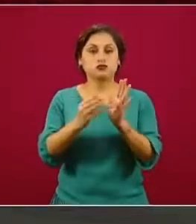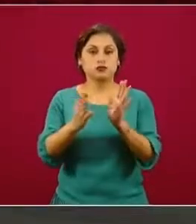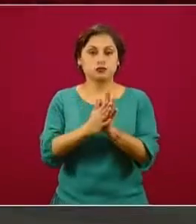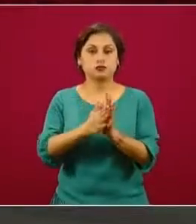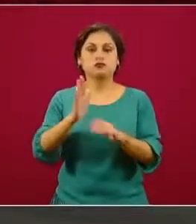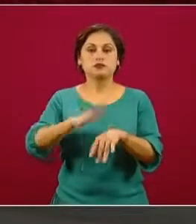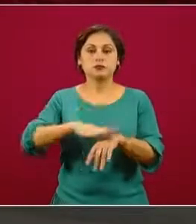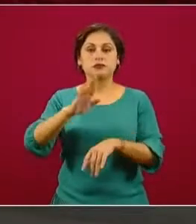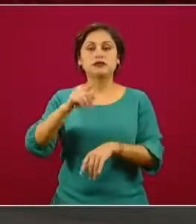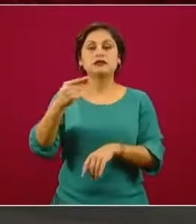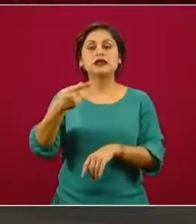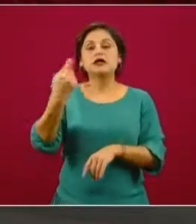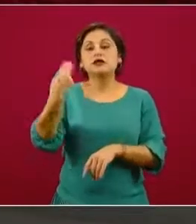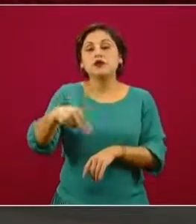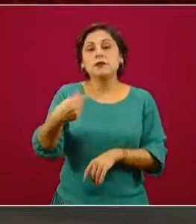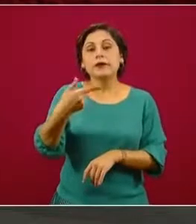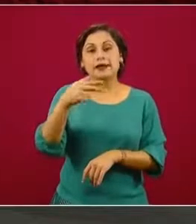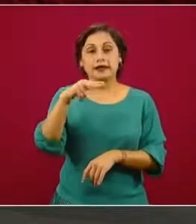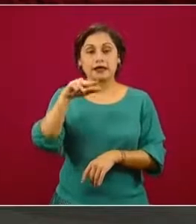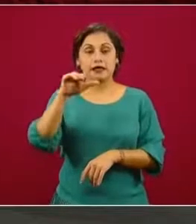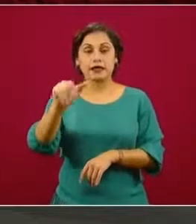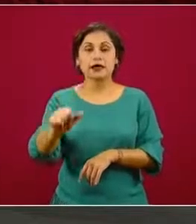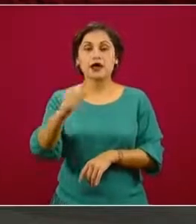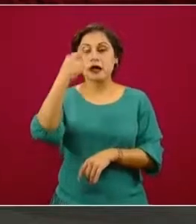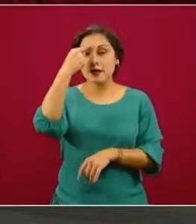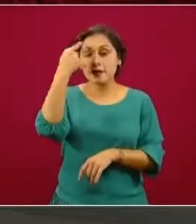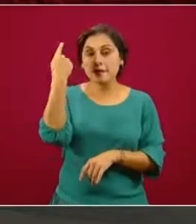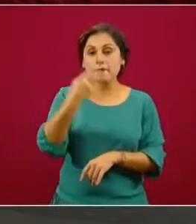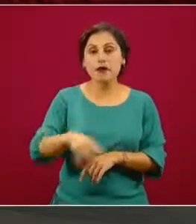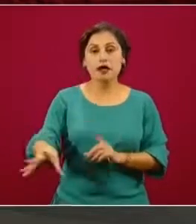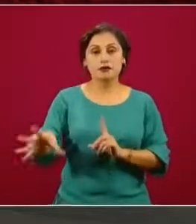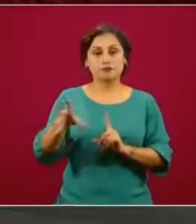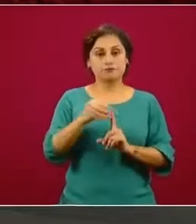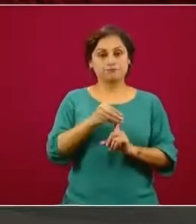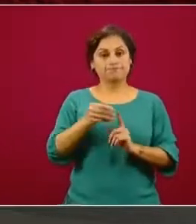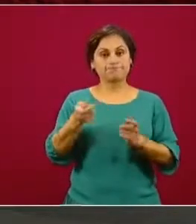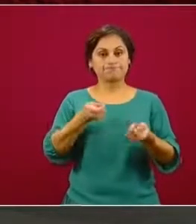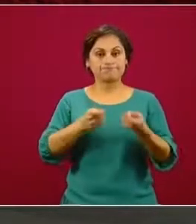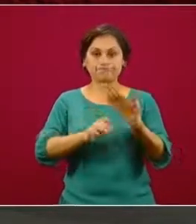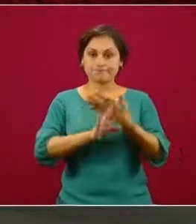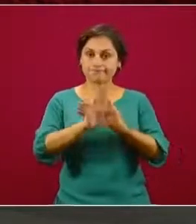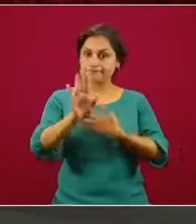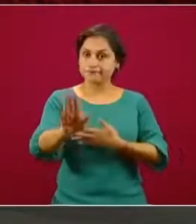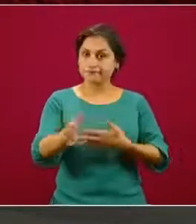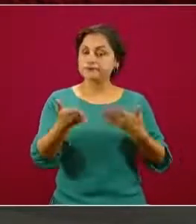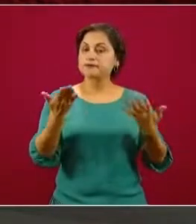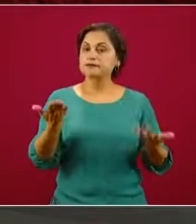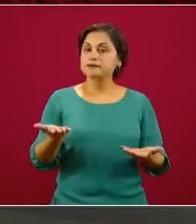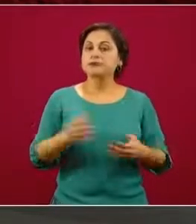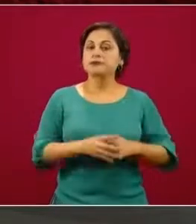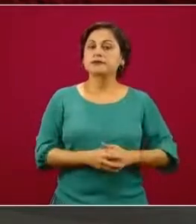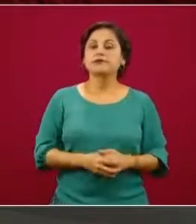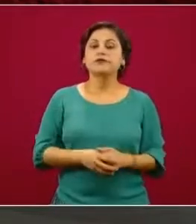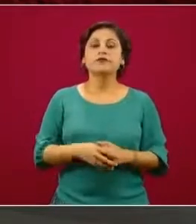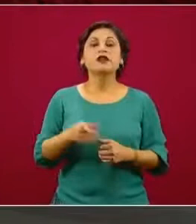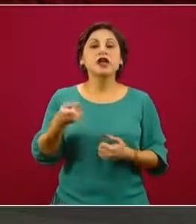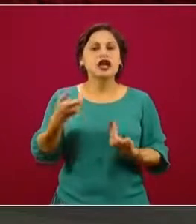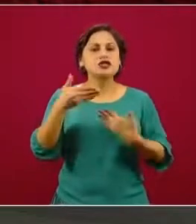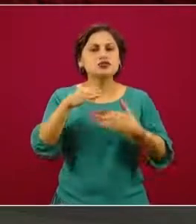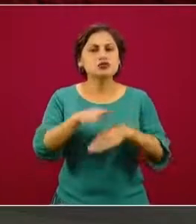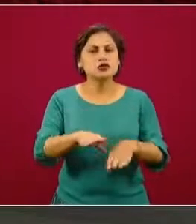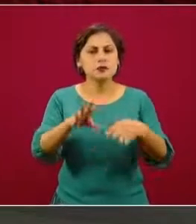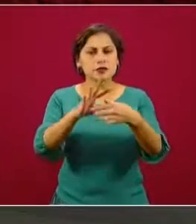de control de infecciones, y esta guía tiene recomendaciones específicas sobre el manejo de los residuos, de